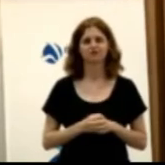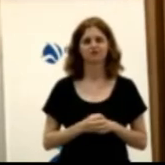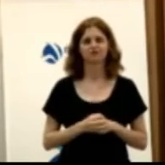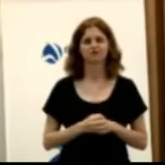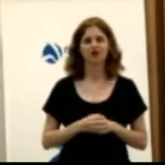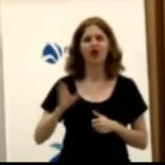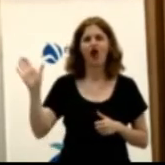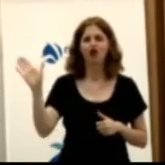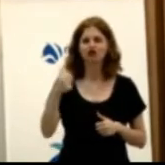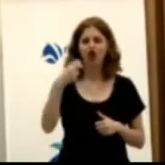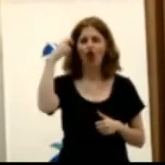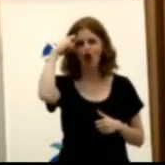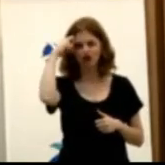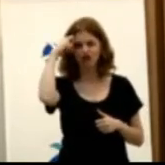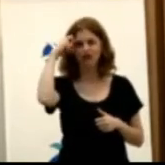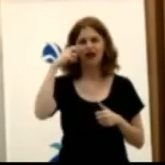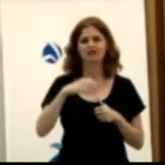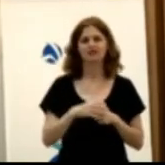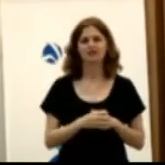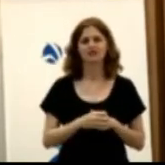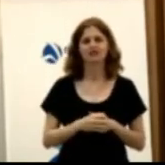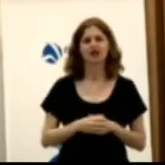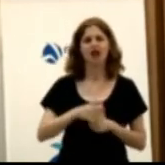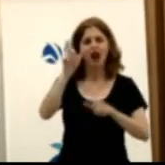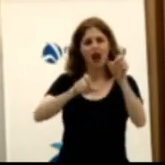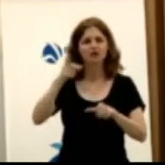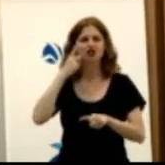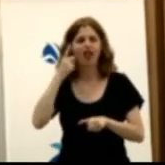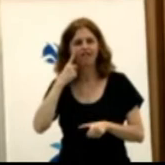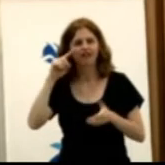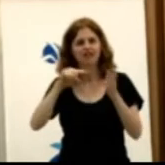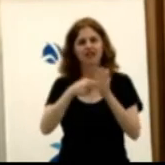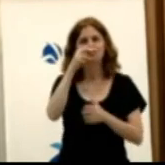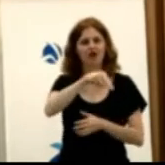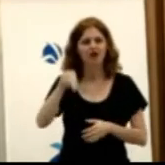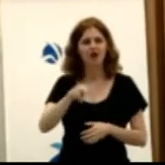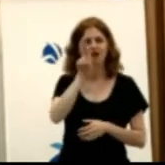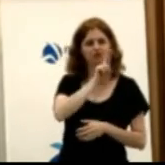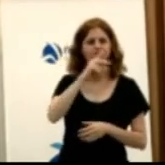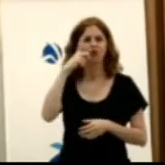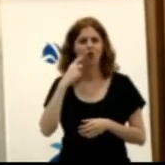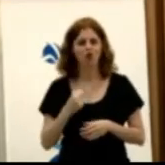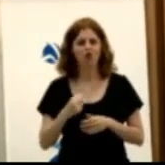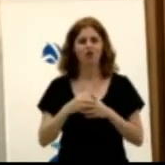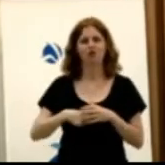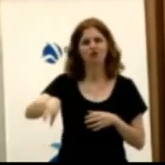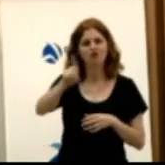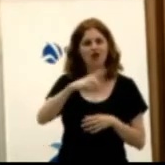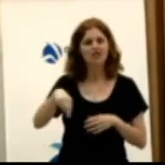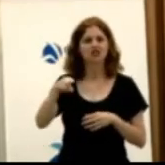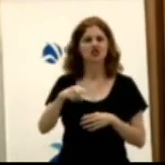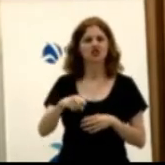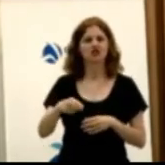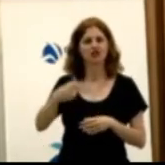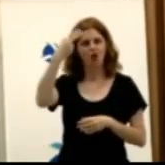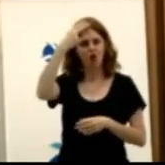con todos los concejales, con los vecinos y las vecinas de la ciudad de Neuquén, que me han honrado